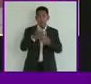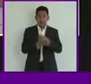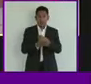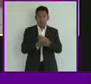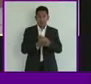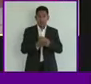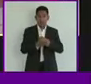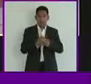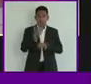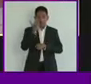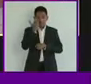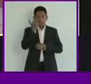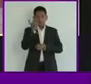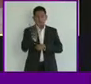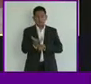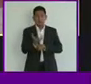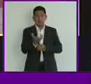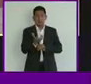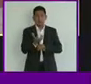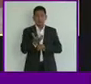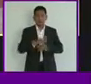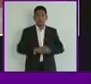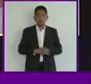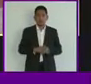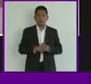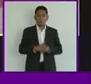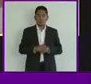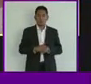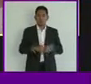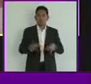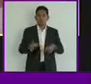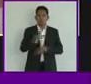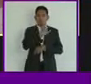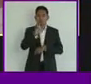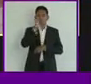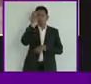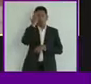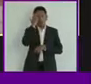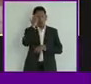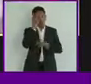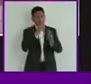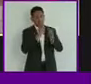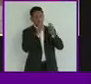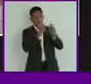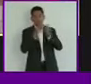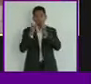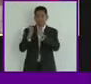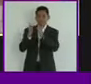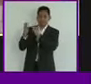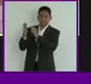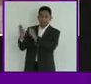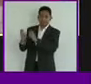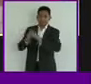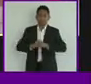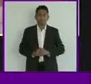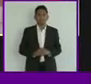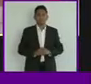de este órgano jurisdiccional, me permito hacer entrega de los siguientes reconocimientos.